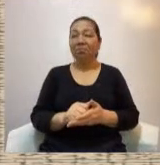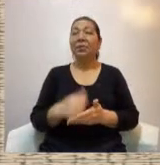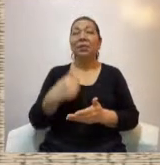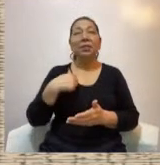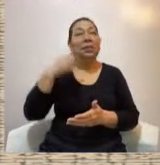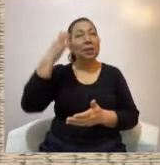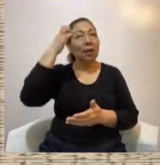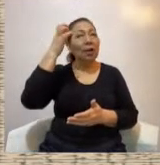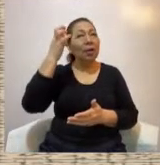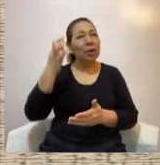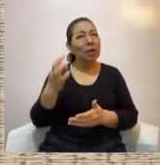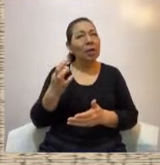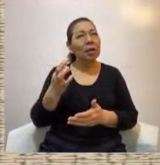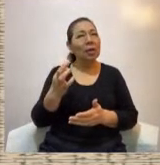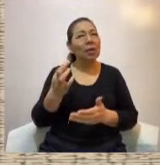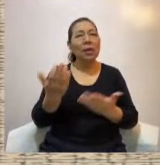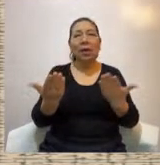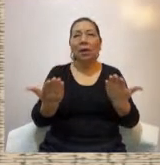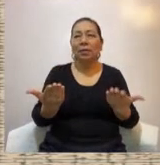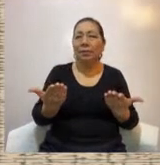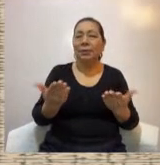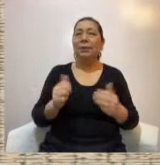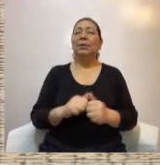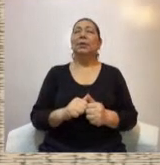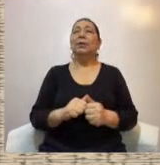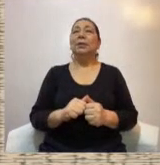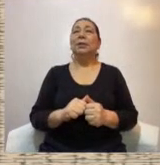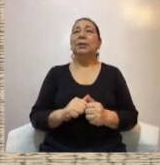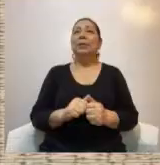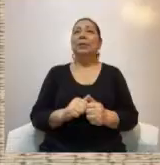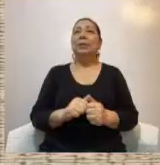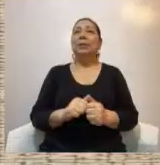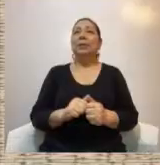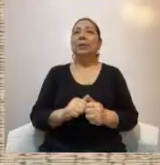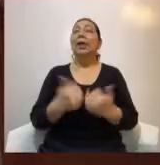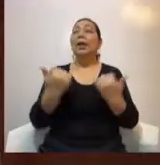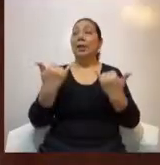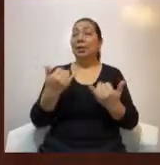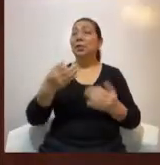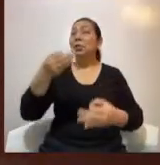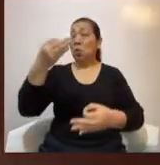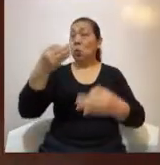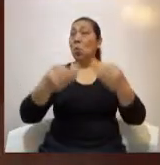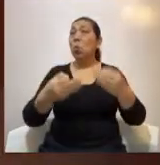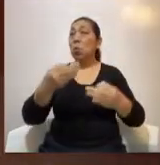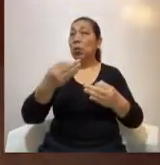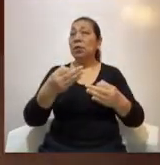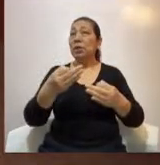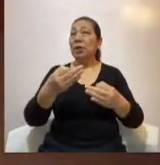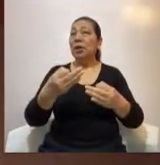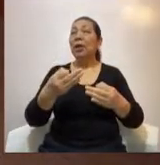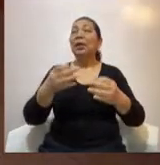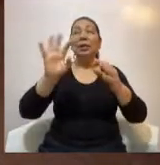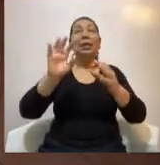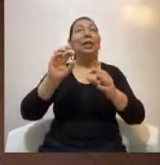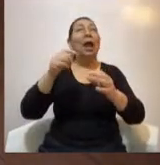Yo creo, Candelaria, que Esta sentencia viene a